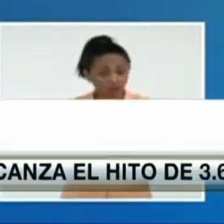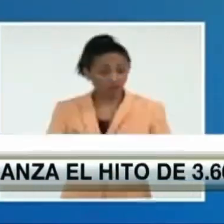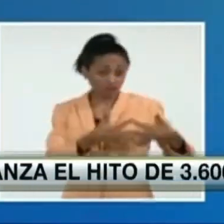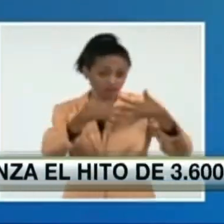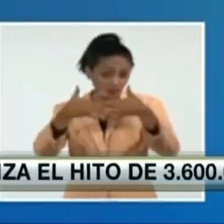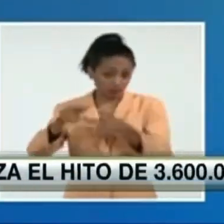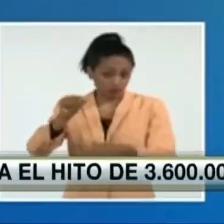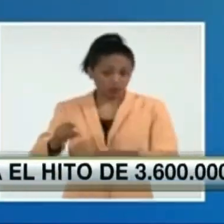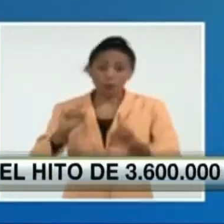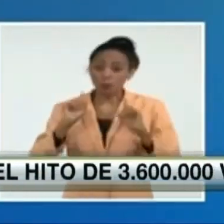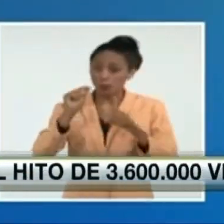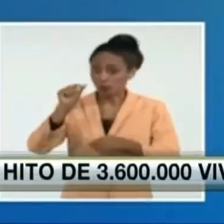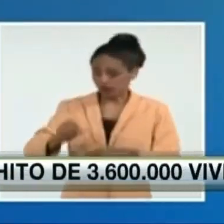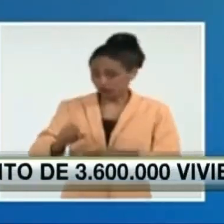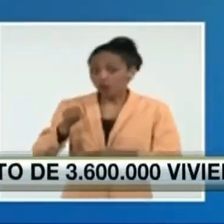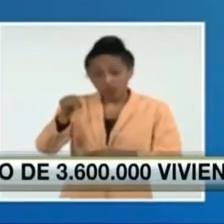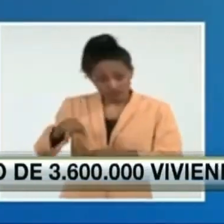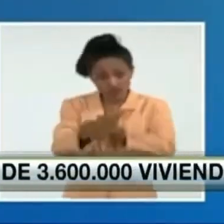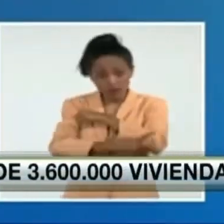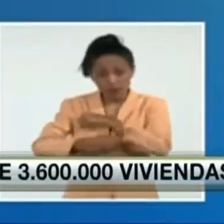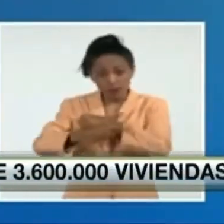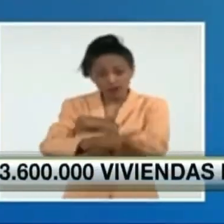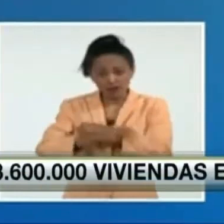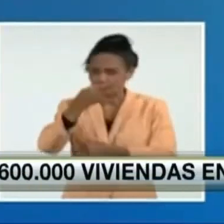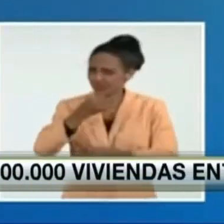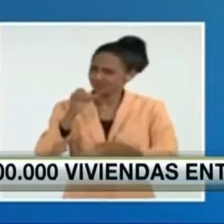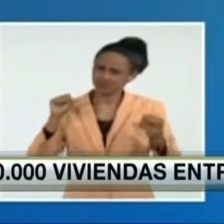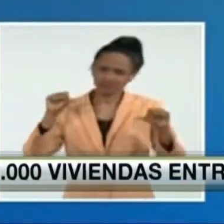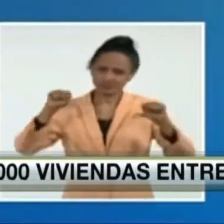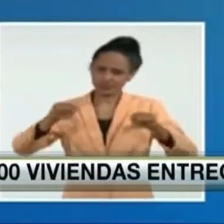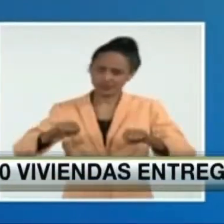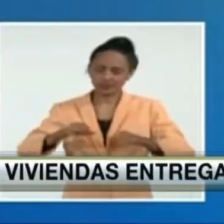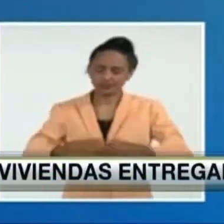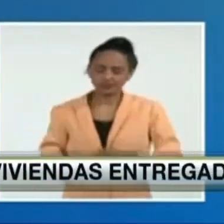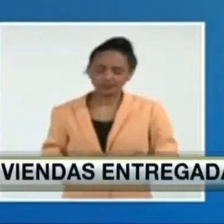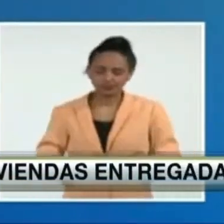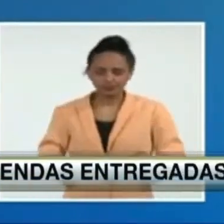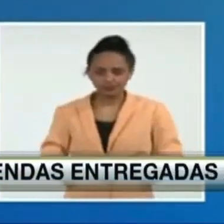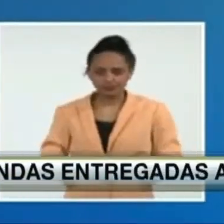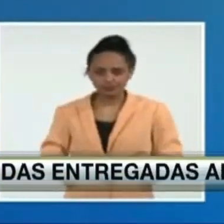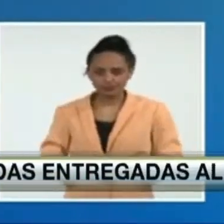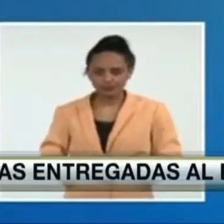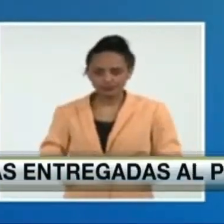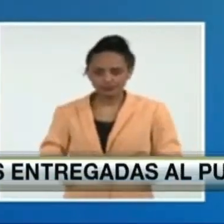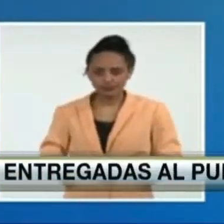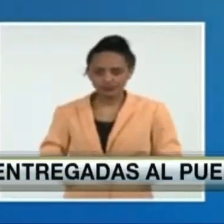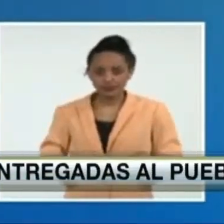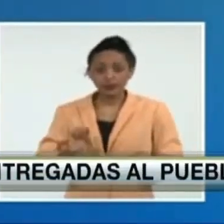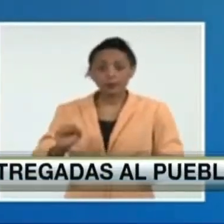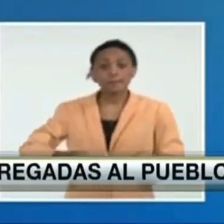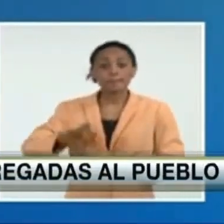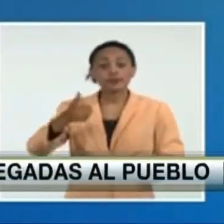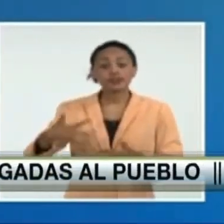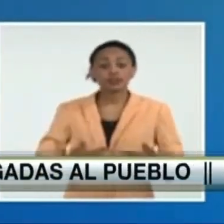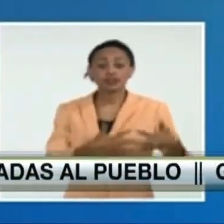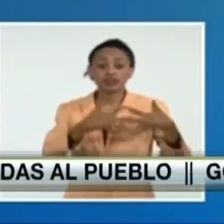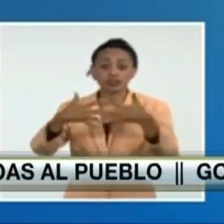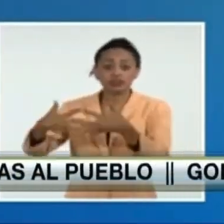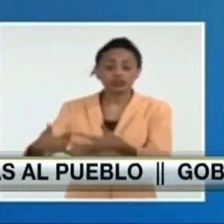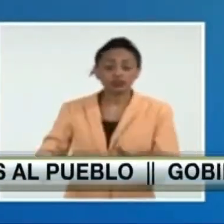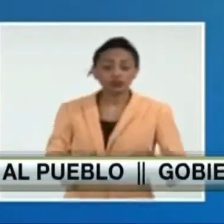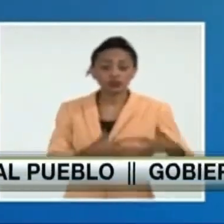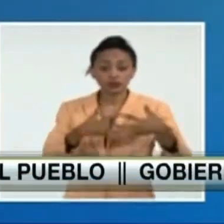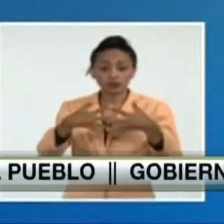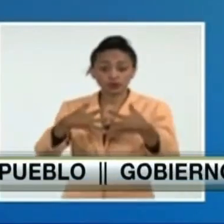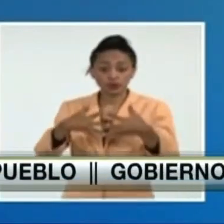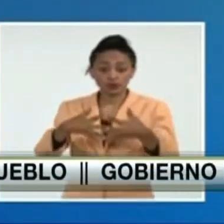políticos estadounidenses. El presidente Joseph Biden emitió un